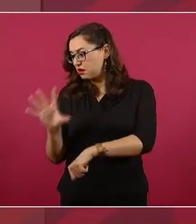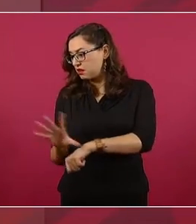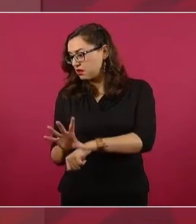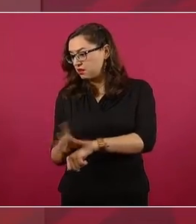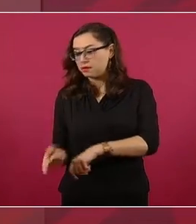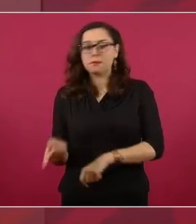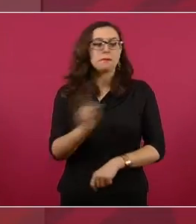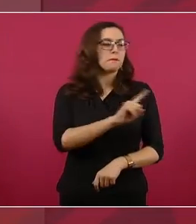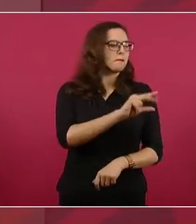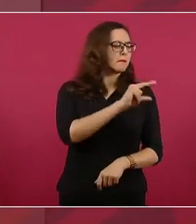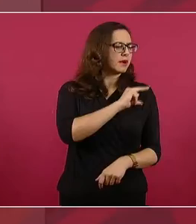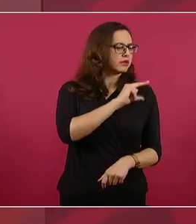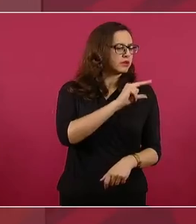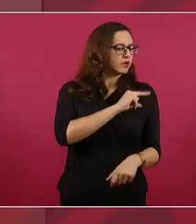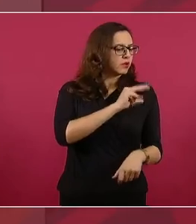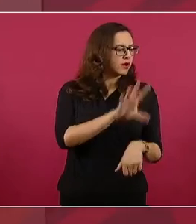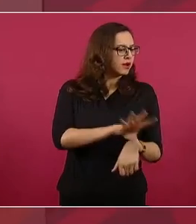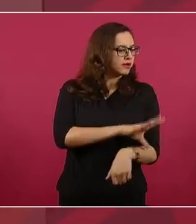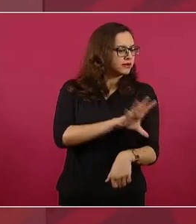qué energía subía primero